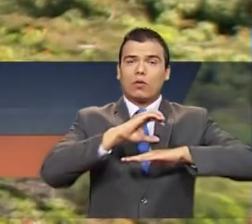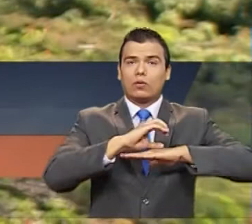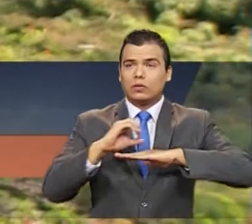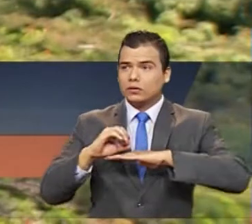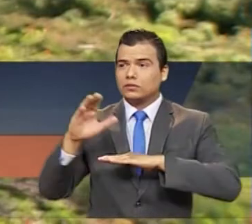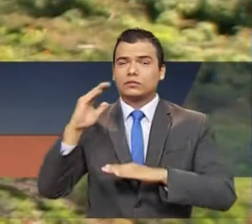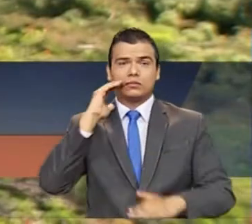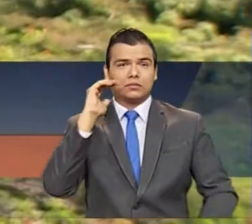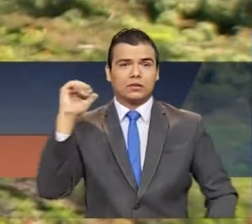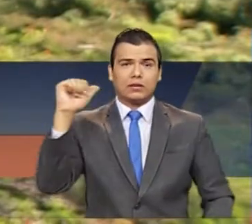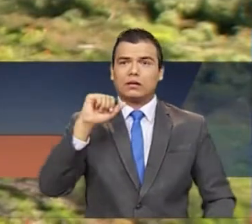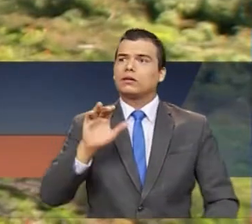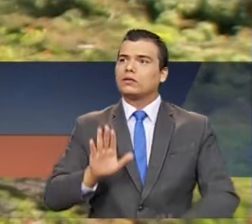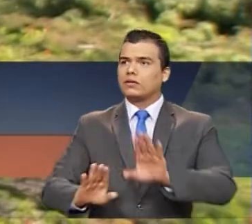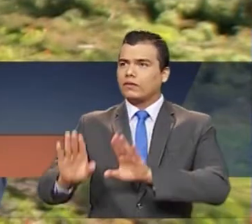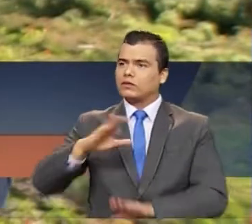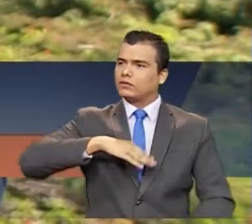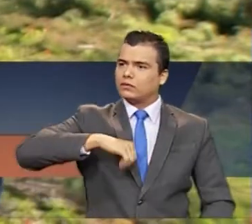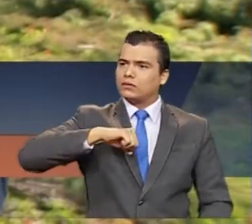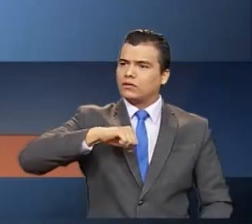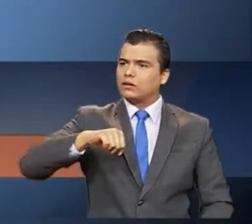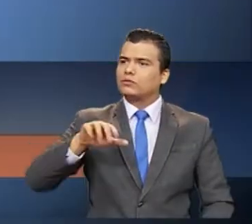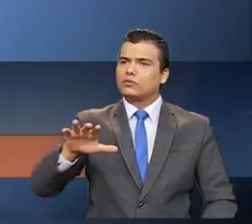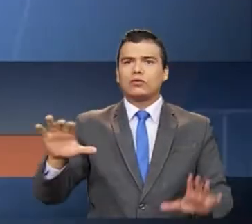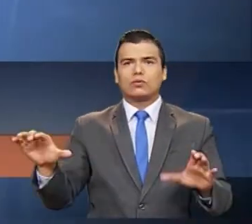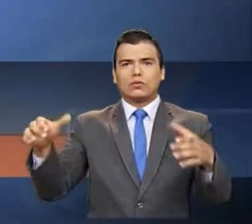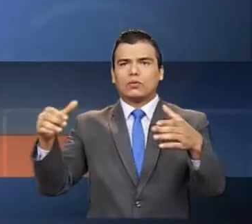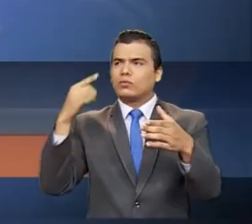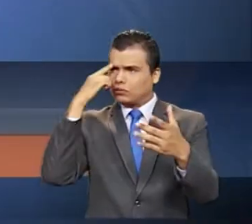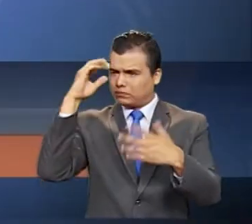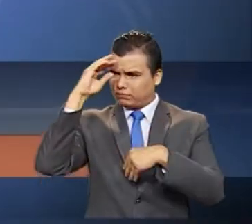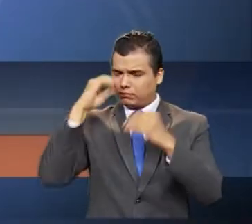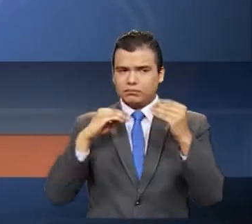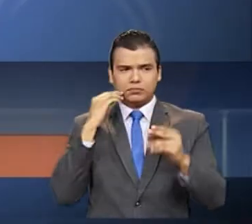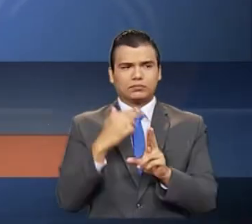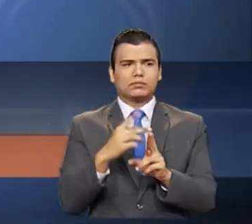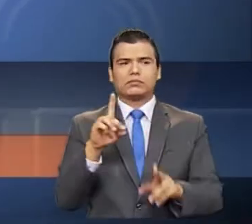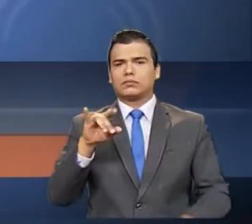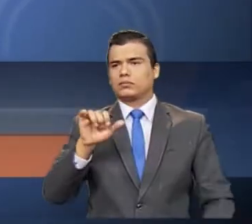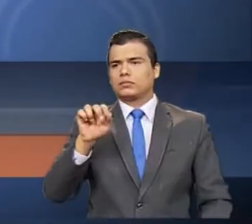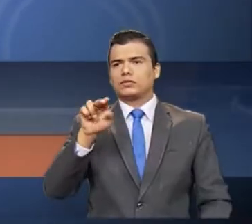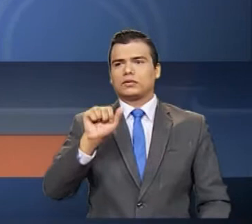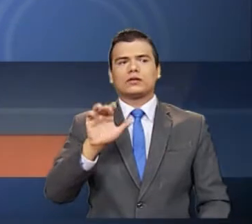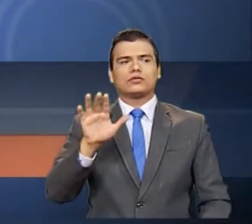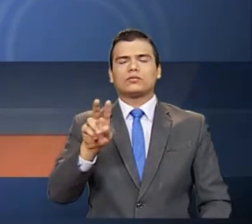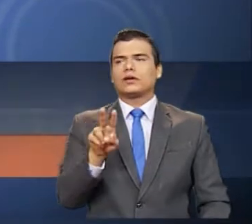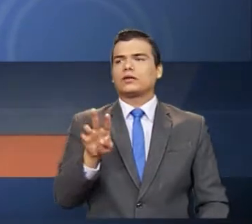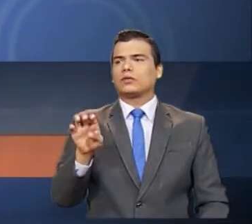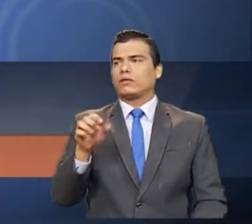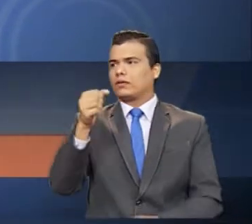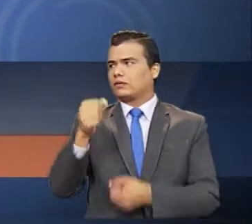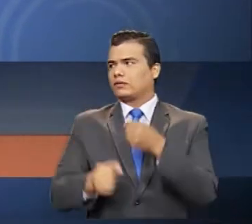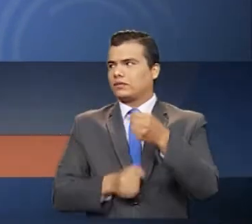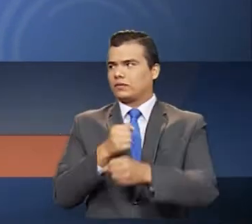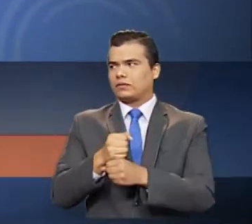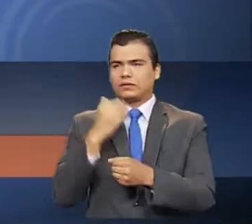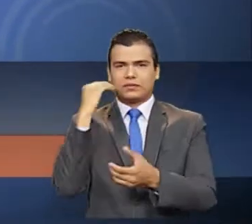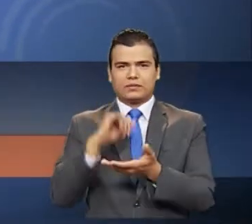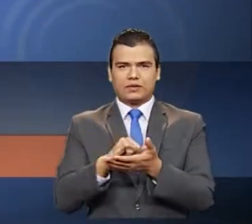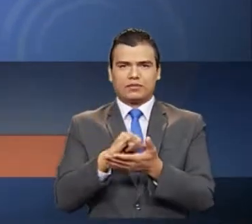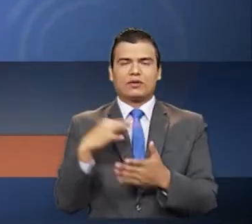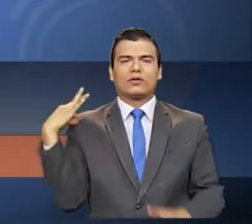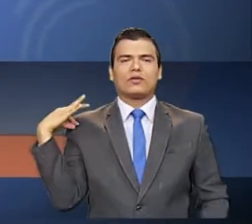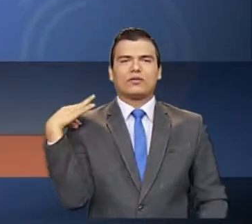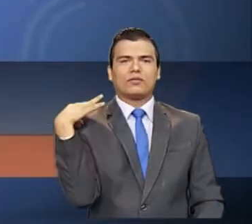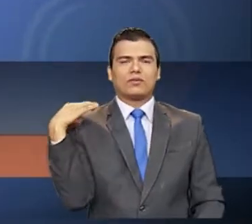de las mujeres rechazaron lo sucedido como diana carreño de 29 años fue identificada la modelo atacada por un sicario cuando la